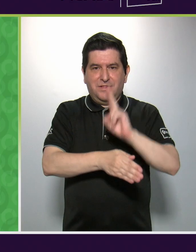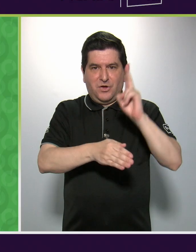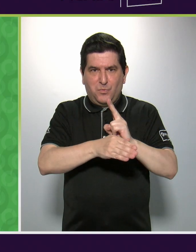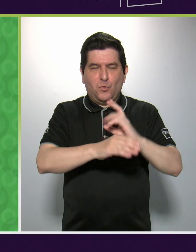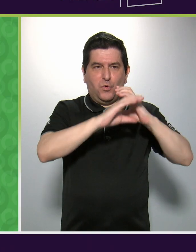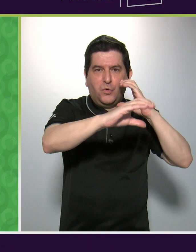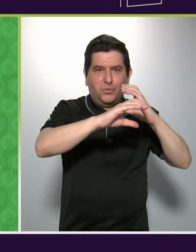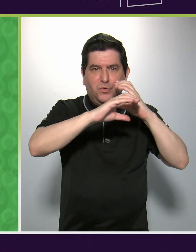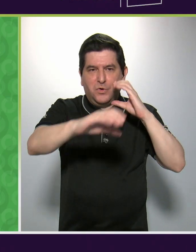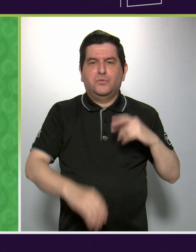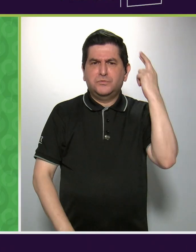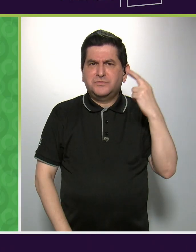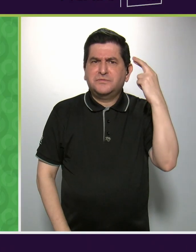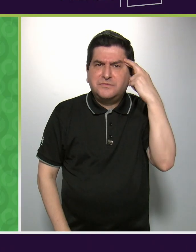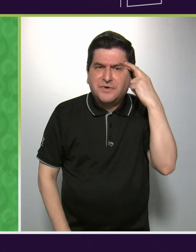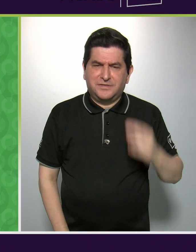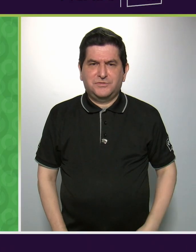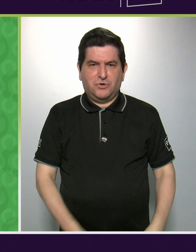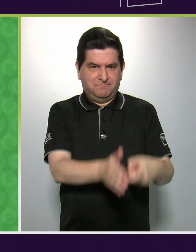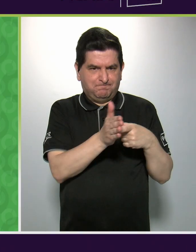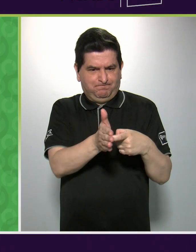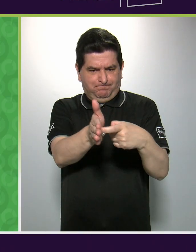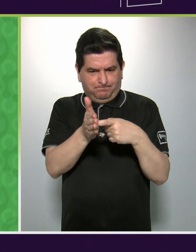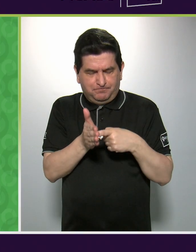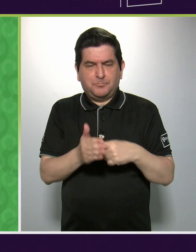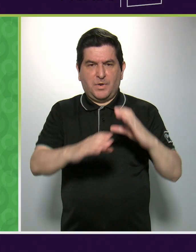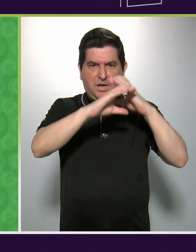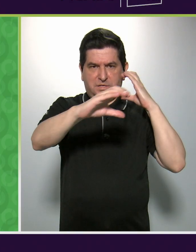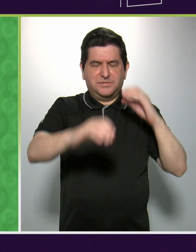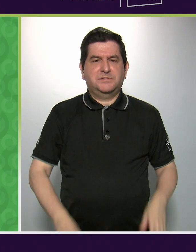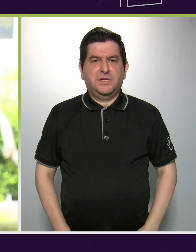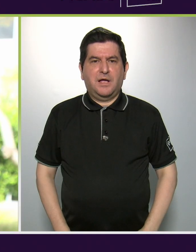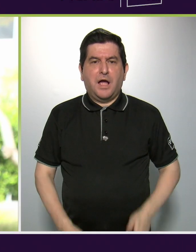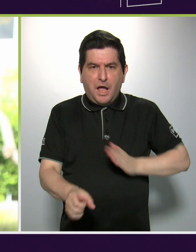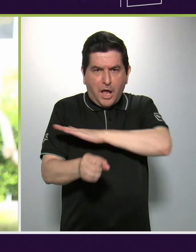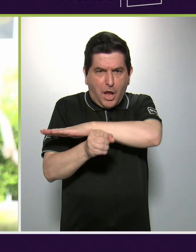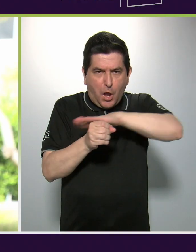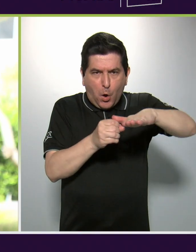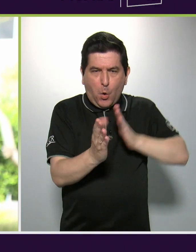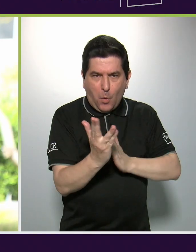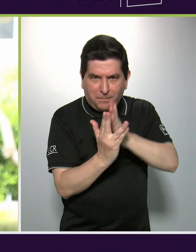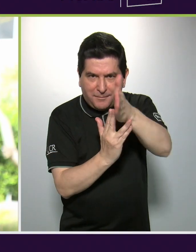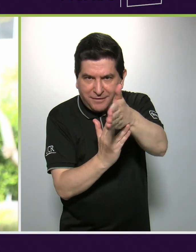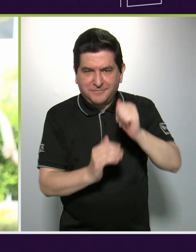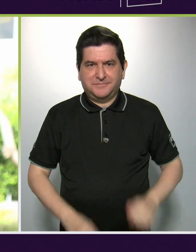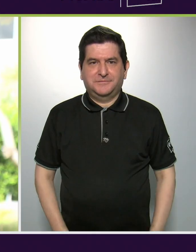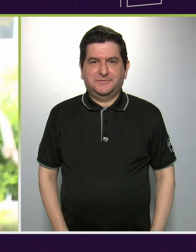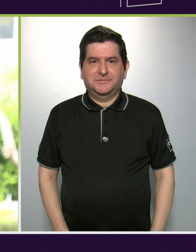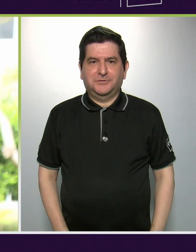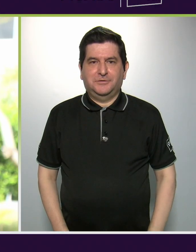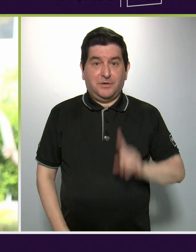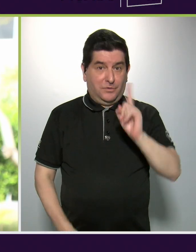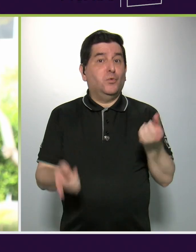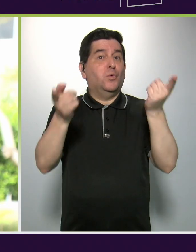los buses para que sean totalmente accesibles, ¿no? Partamos del hecho de que ya de por sí muchos buses en muchas comunidades no son